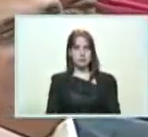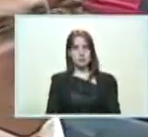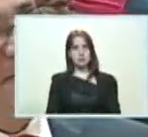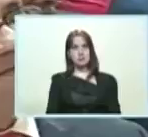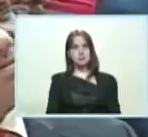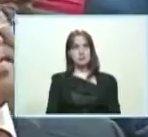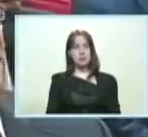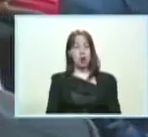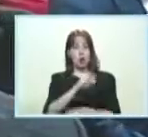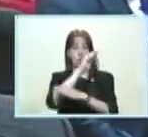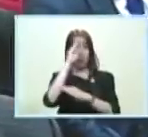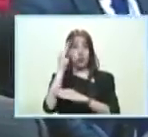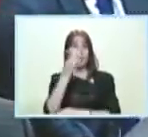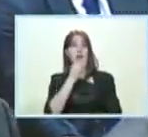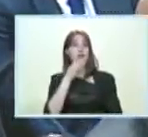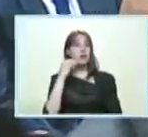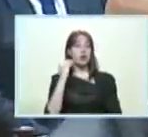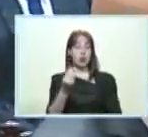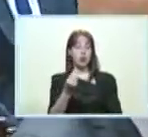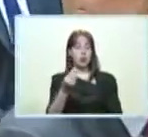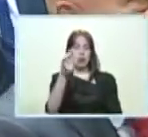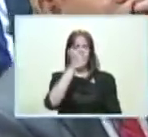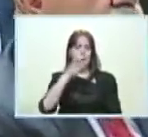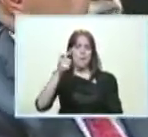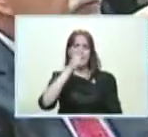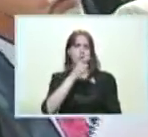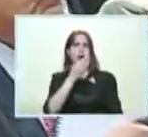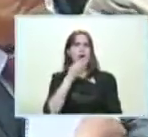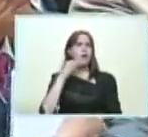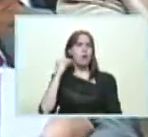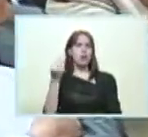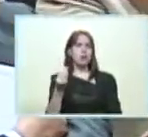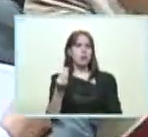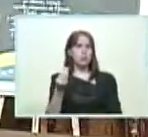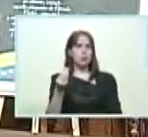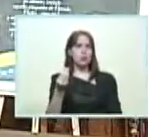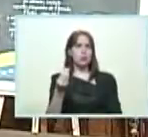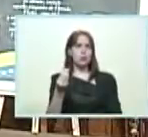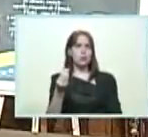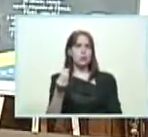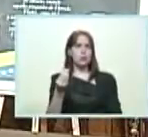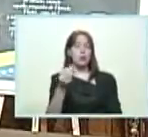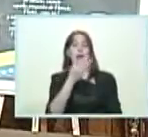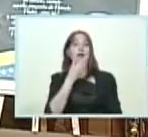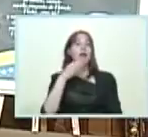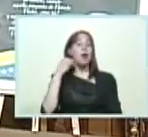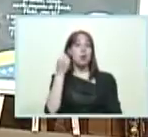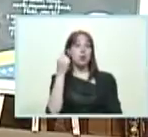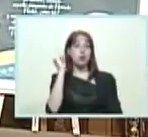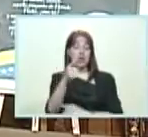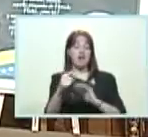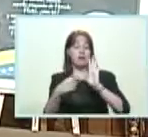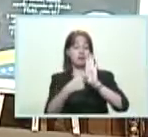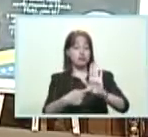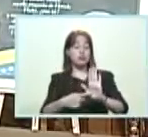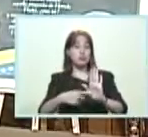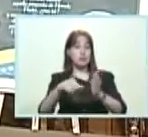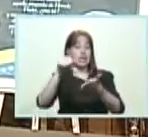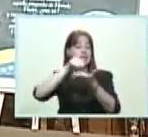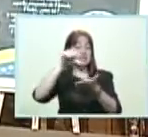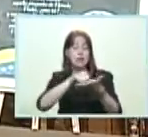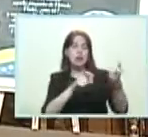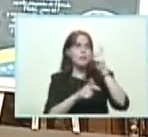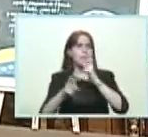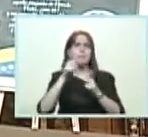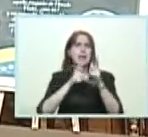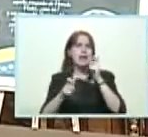Proteger a la juventud, buscar a la juventud, que la juventud sea el centro de nuestra consulta.